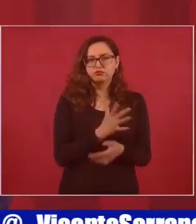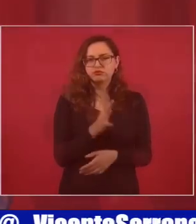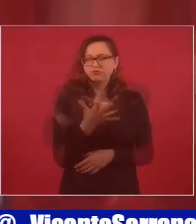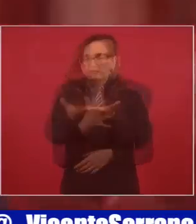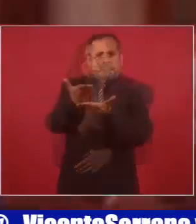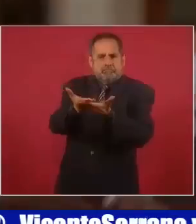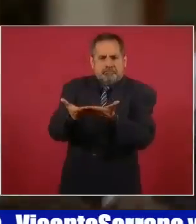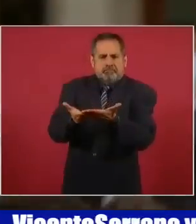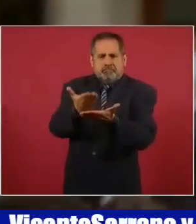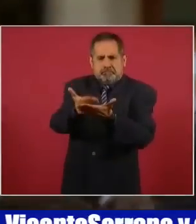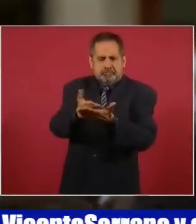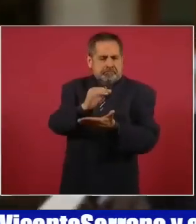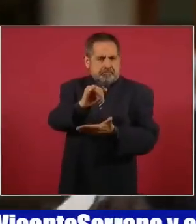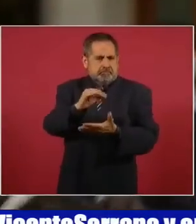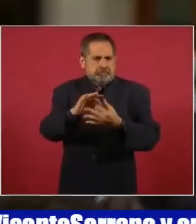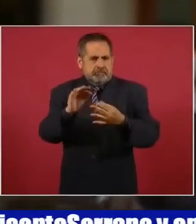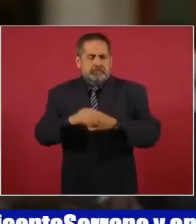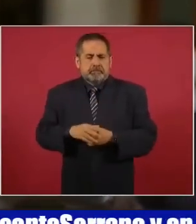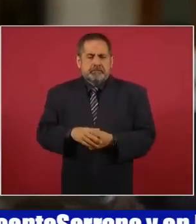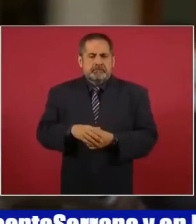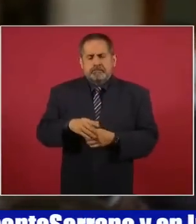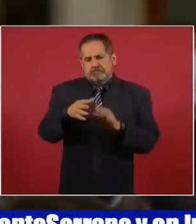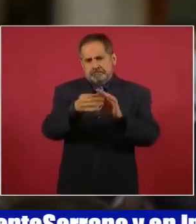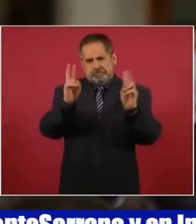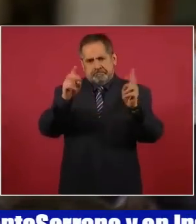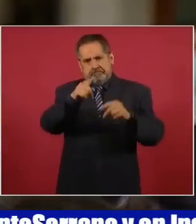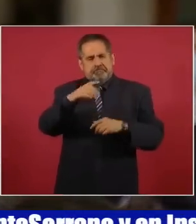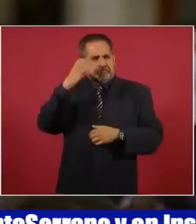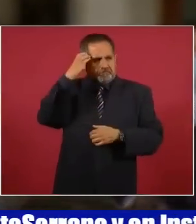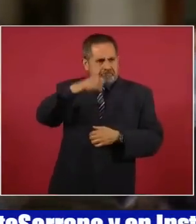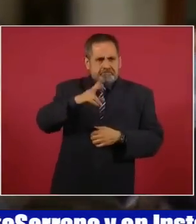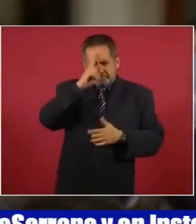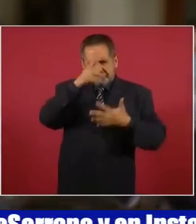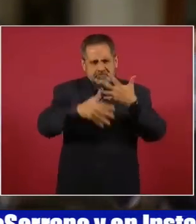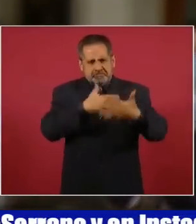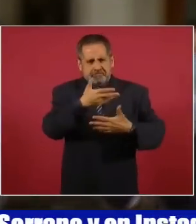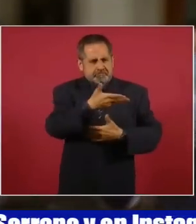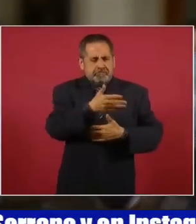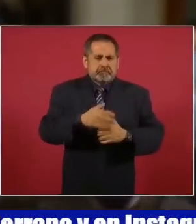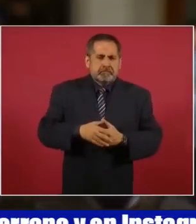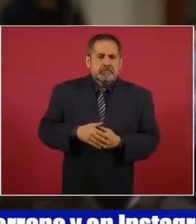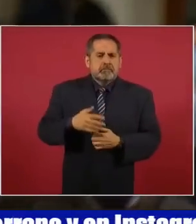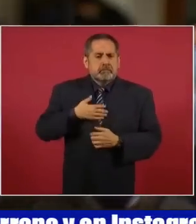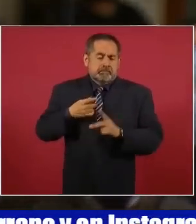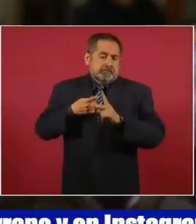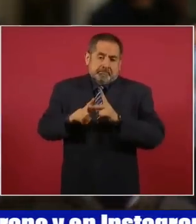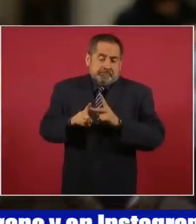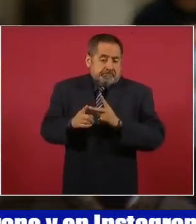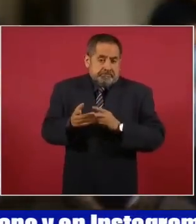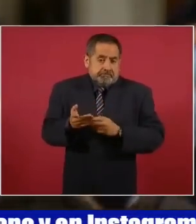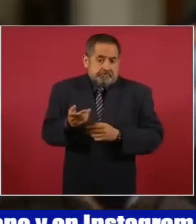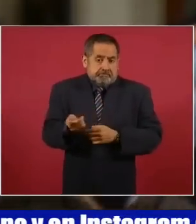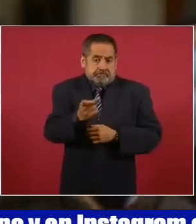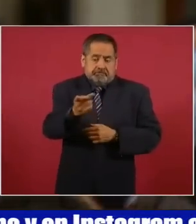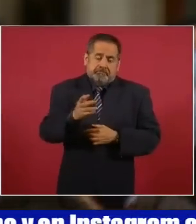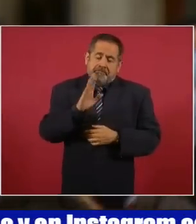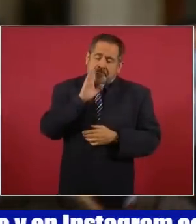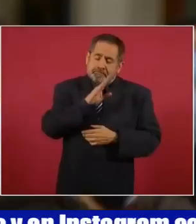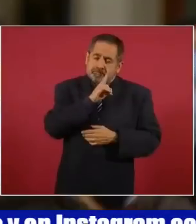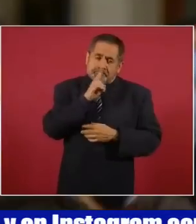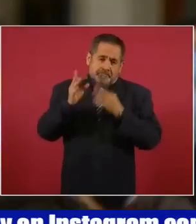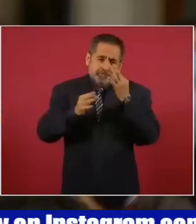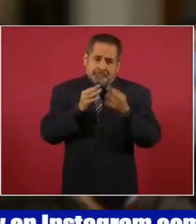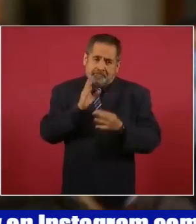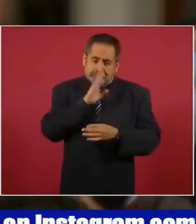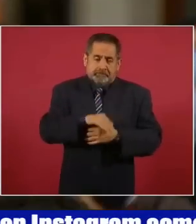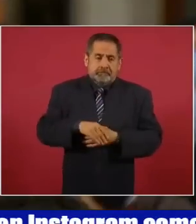la campaña en su contra, no han podido, con todos los medios que le quemaban incienso a los exgobernantes, así en la cara se lo dice él, no